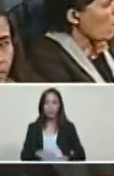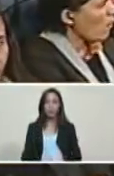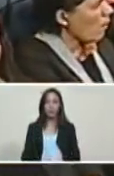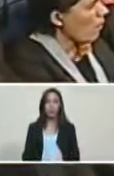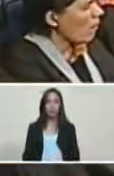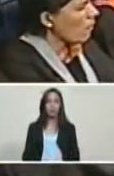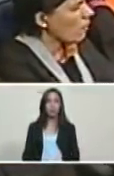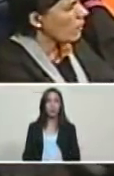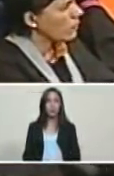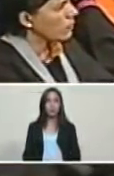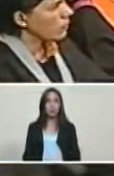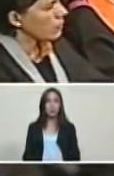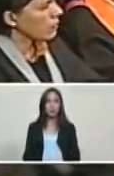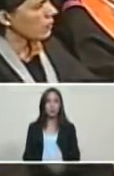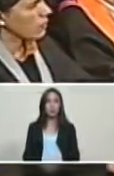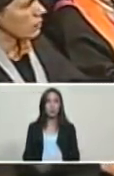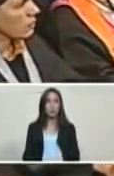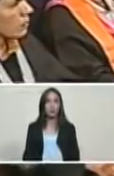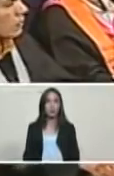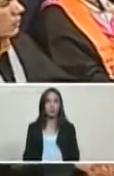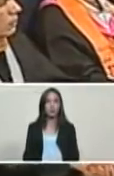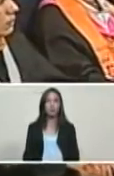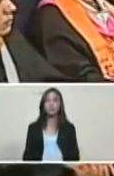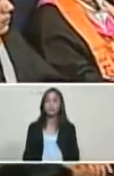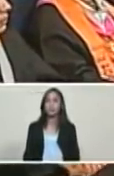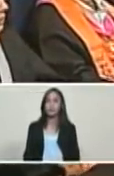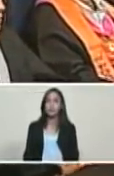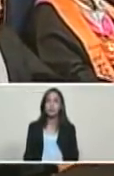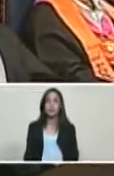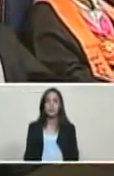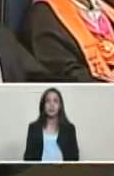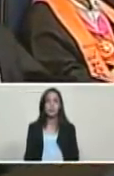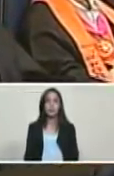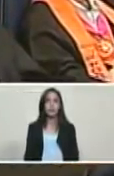Señor don profe Aristóbulo Turi,